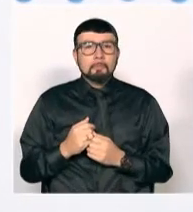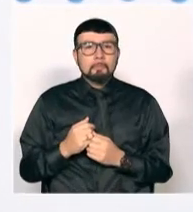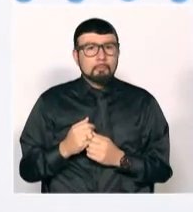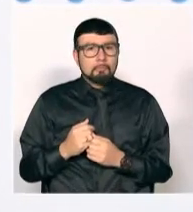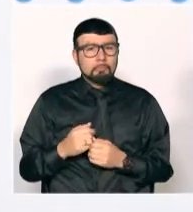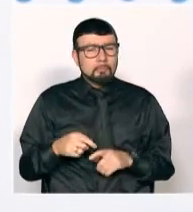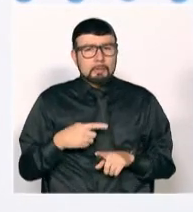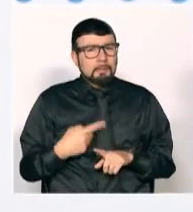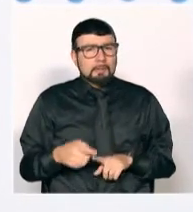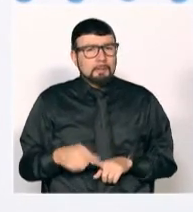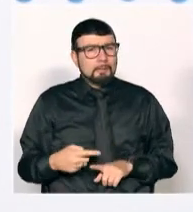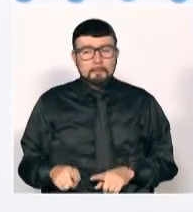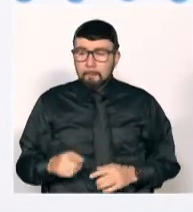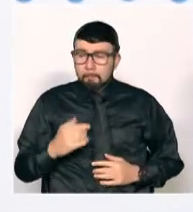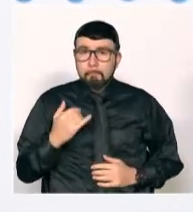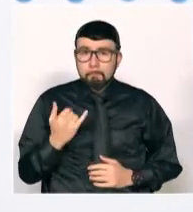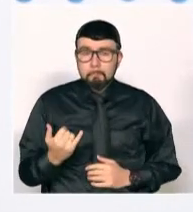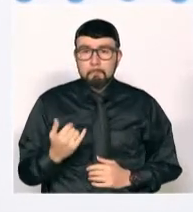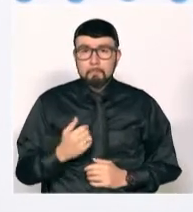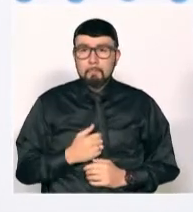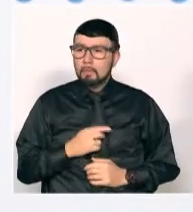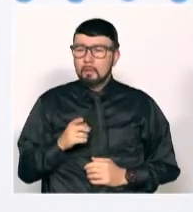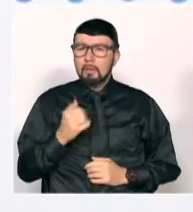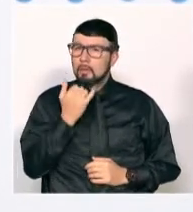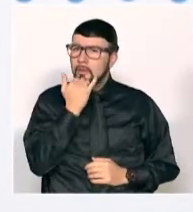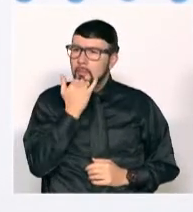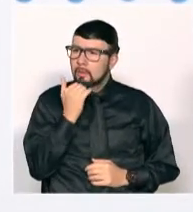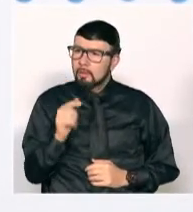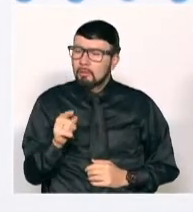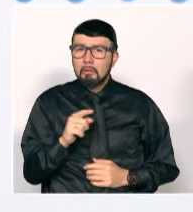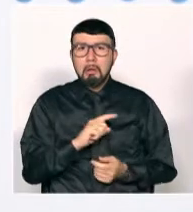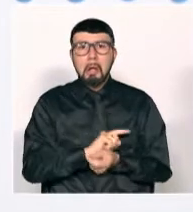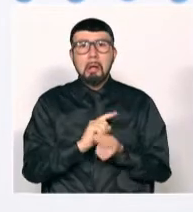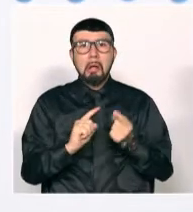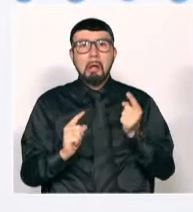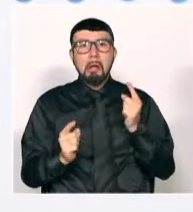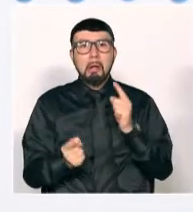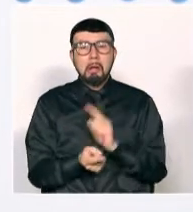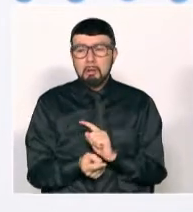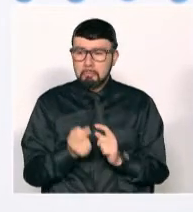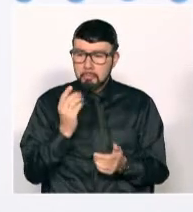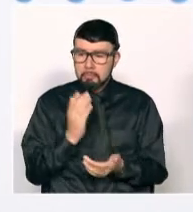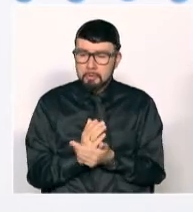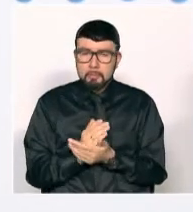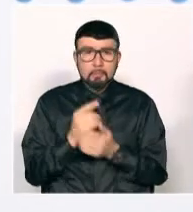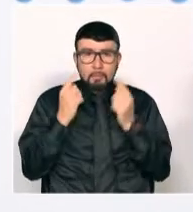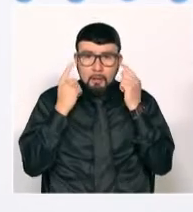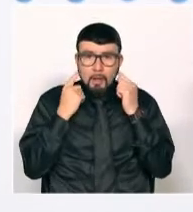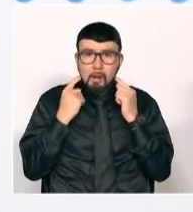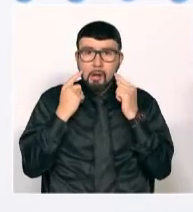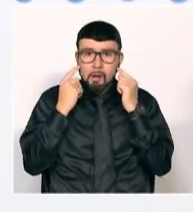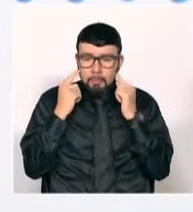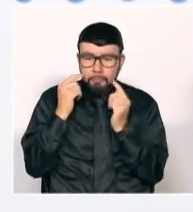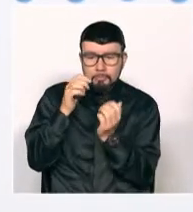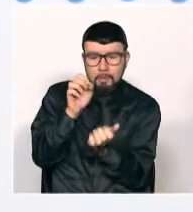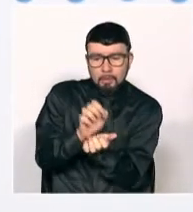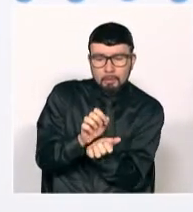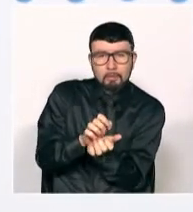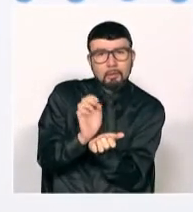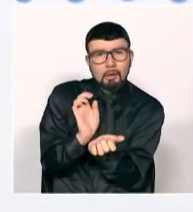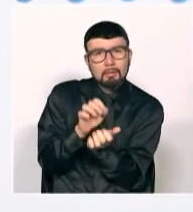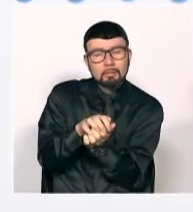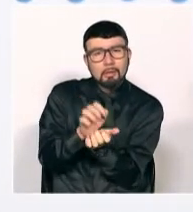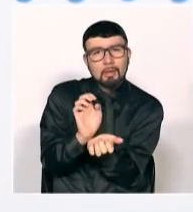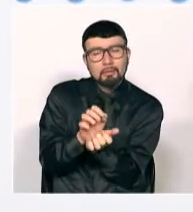oclusales, traumáticas, que hacen que se cambie la posición del disco articular dentro de la cavidad